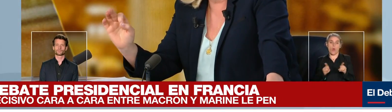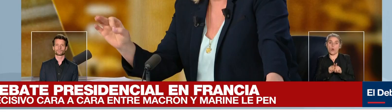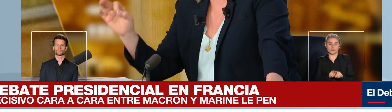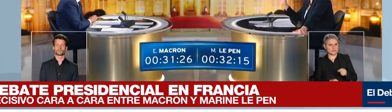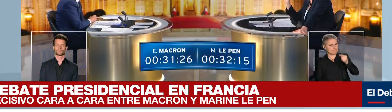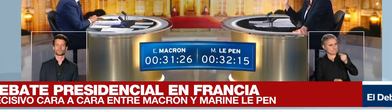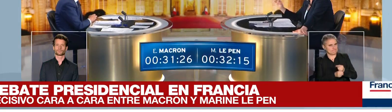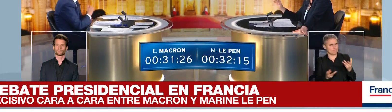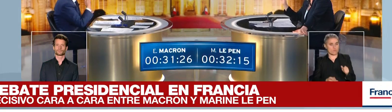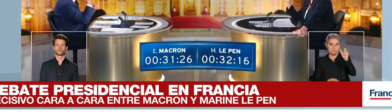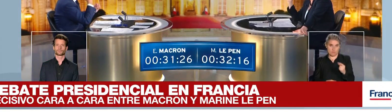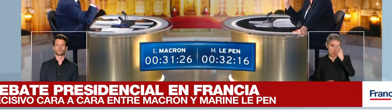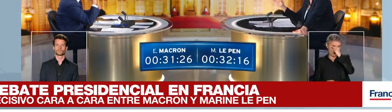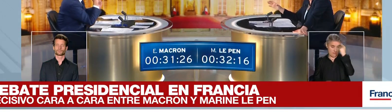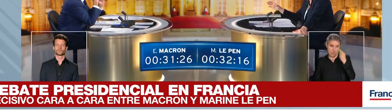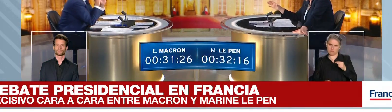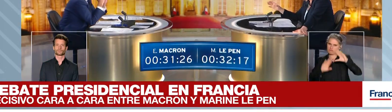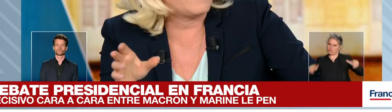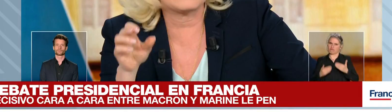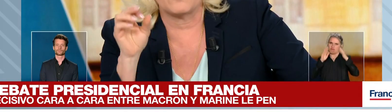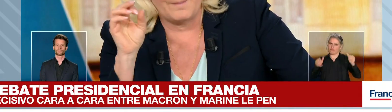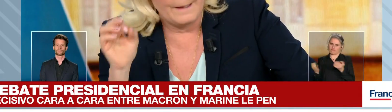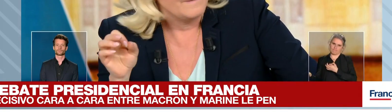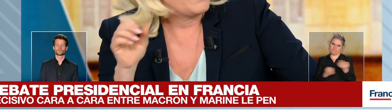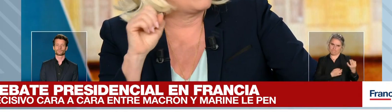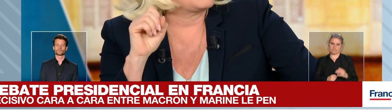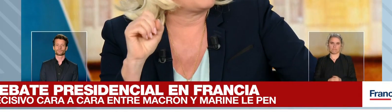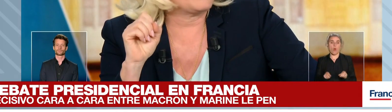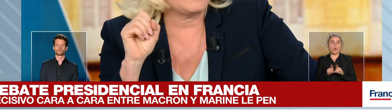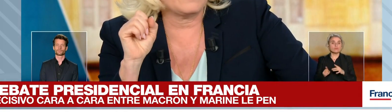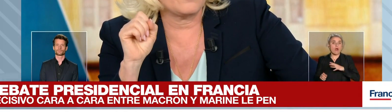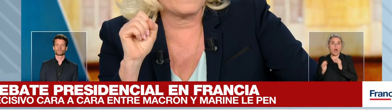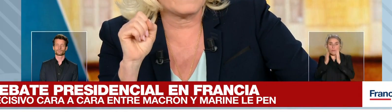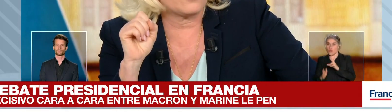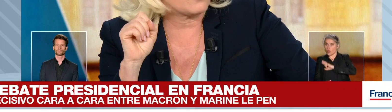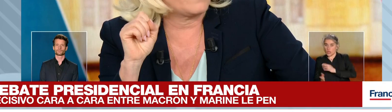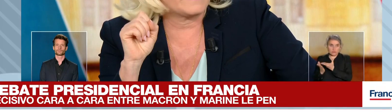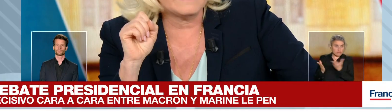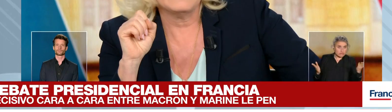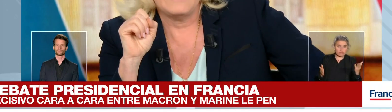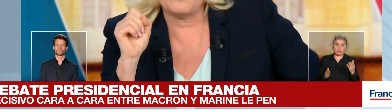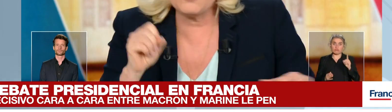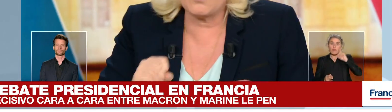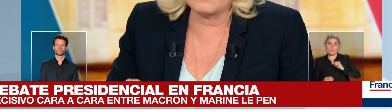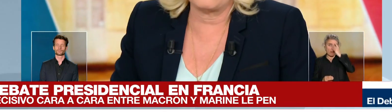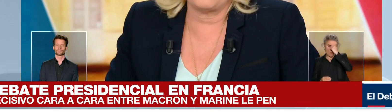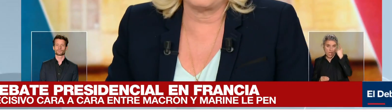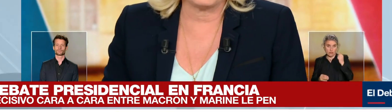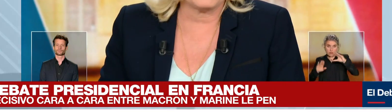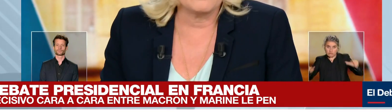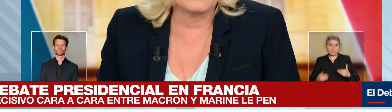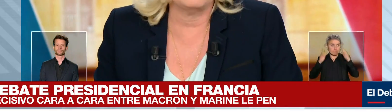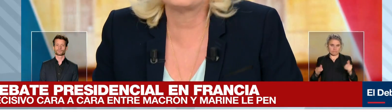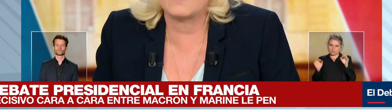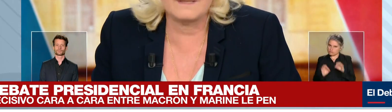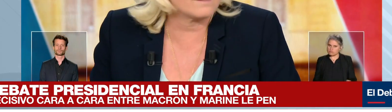haya una enfermera a las 24 horas y también hay una parte apreciable de estos hogares geriátricos que no las tienen.